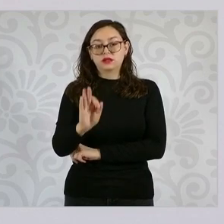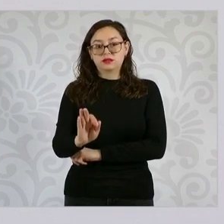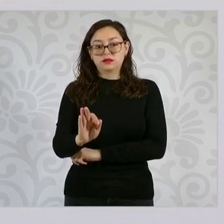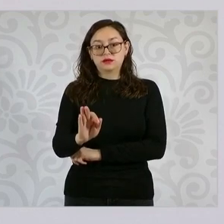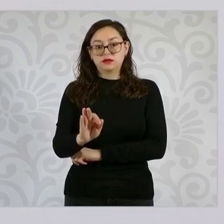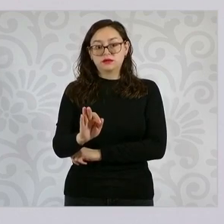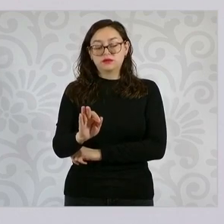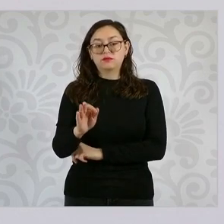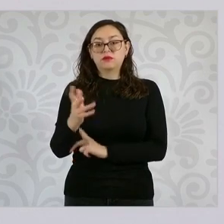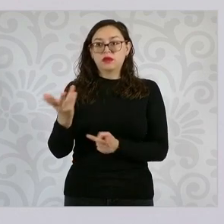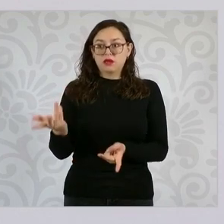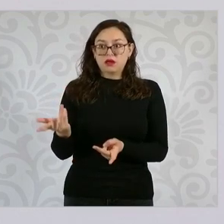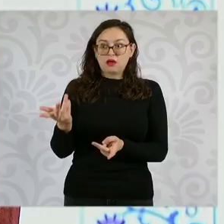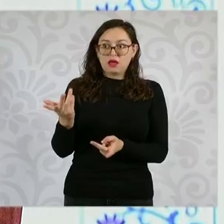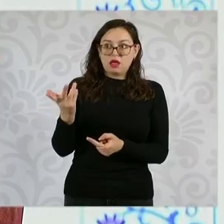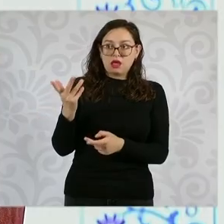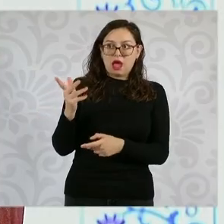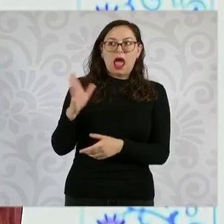encuentran vacantes,